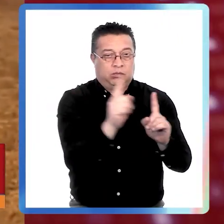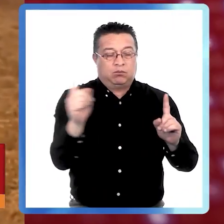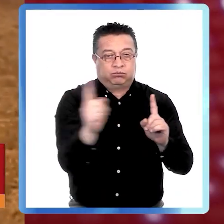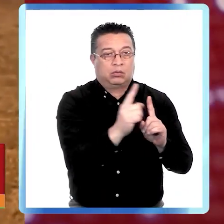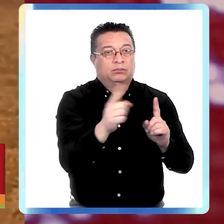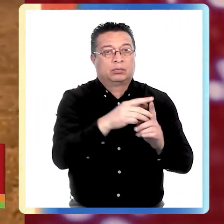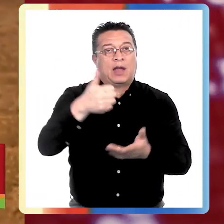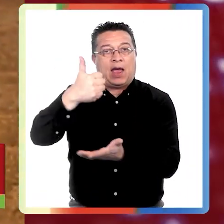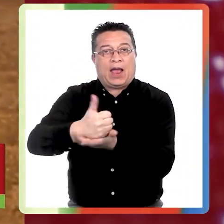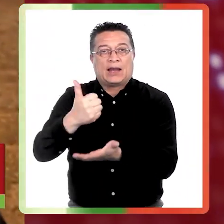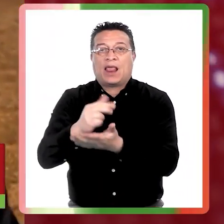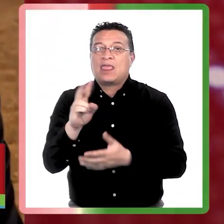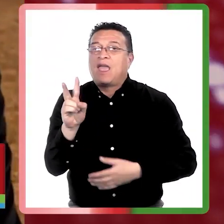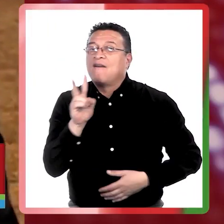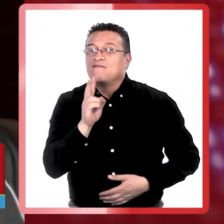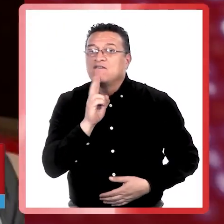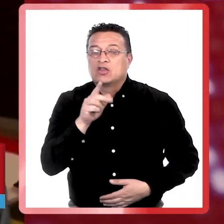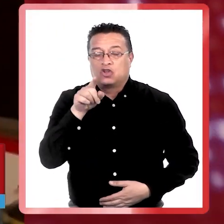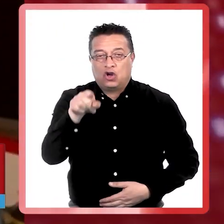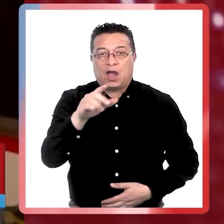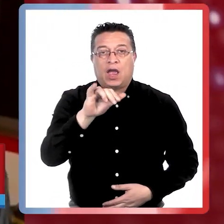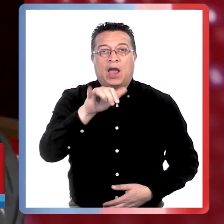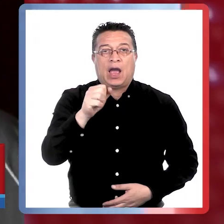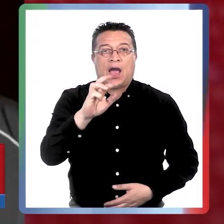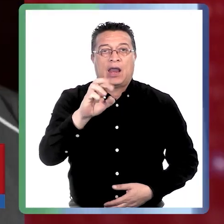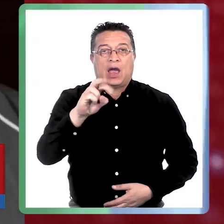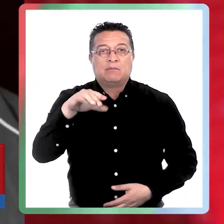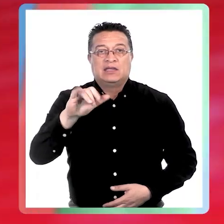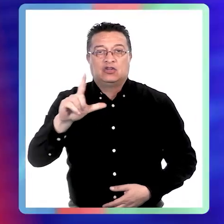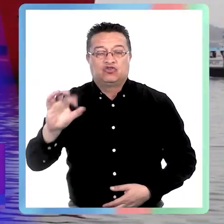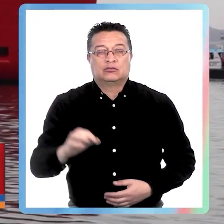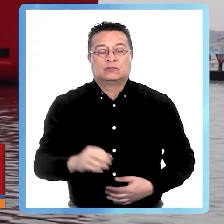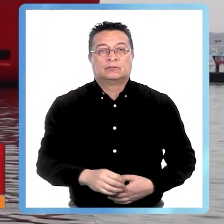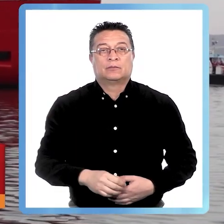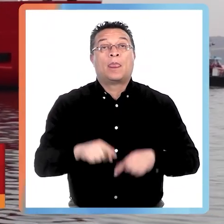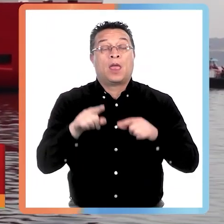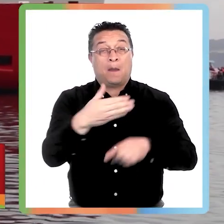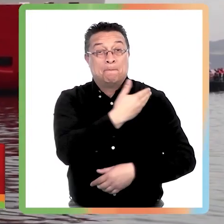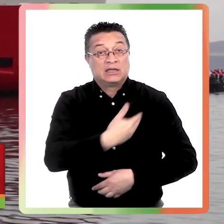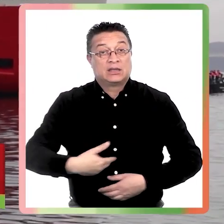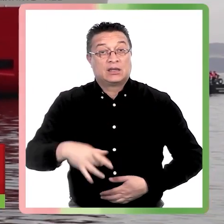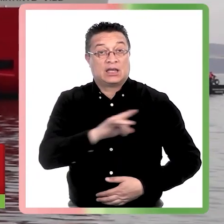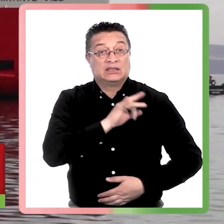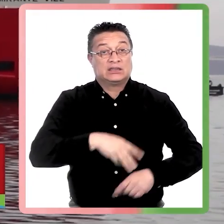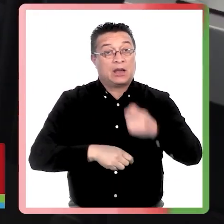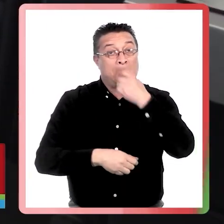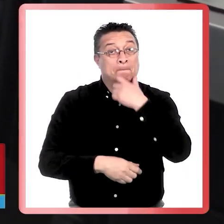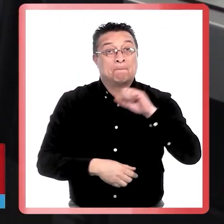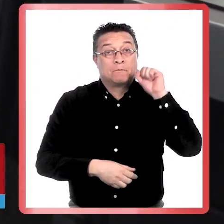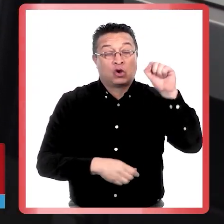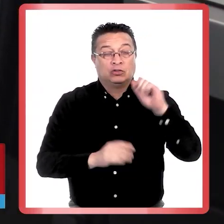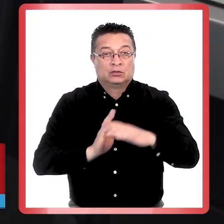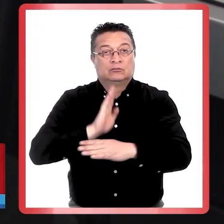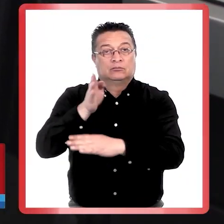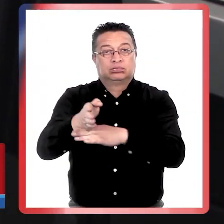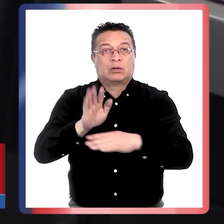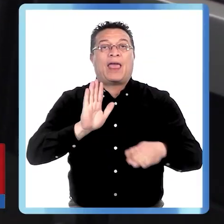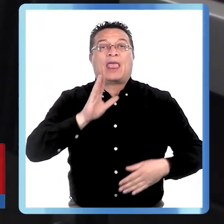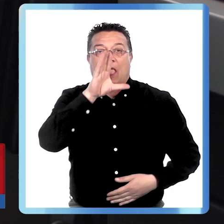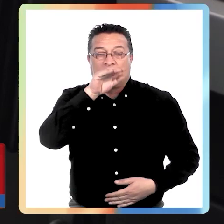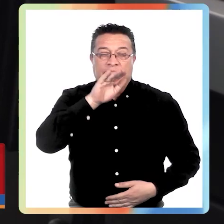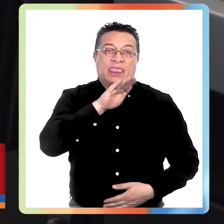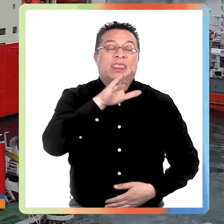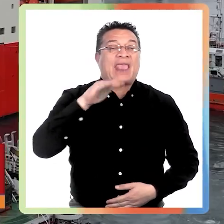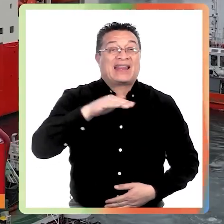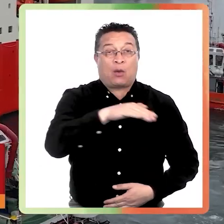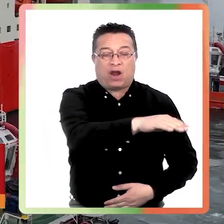a las víctimas para el alcalde de Victoria, Javier Jaramillo. El presidente de la República, Gabriel Boric, llegó hasta